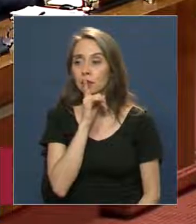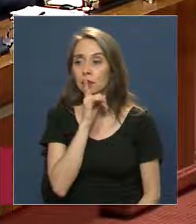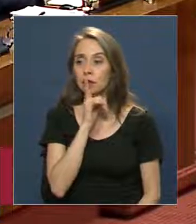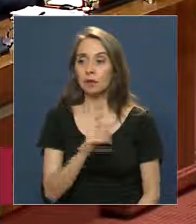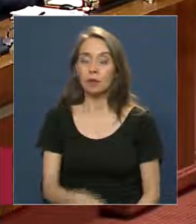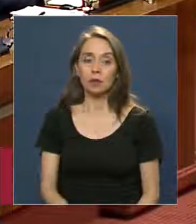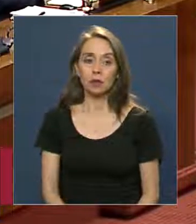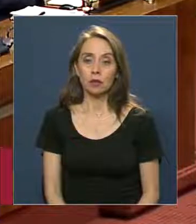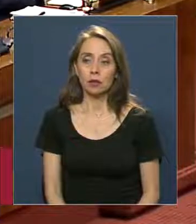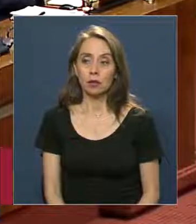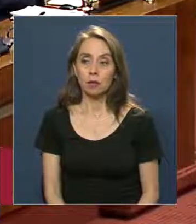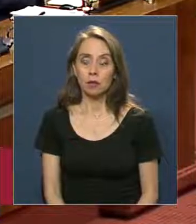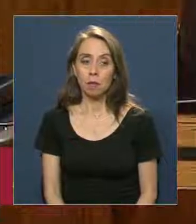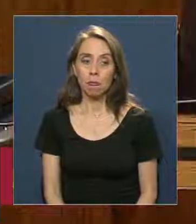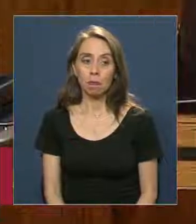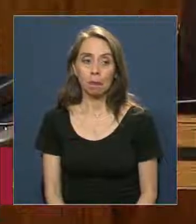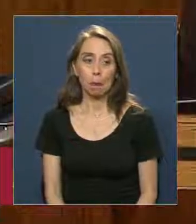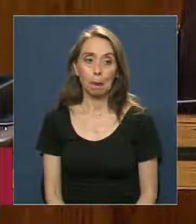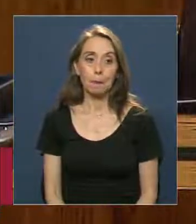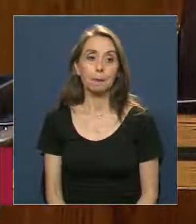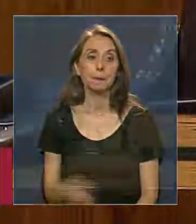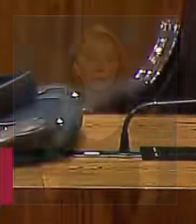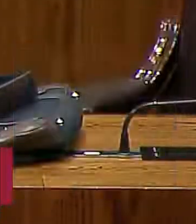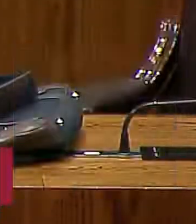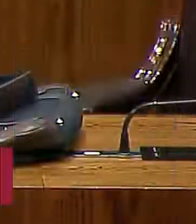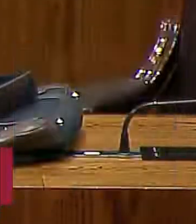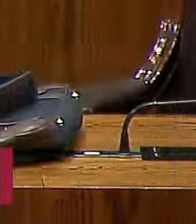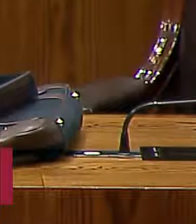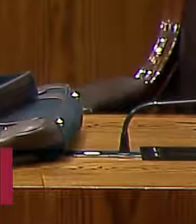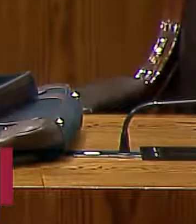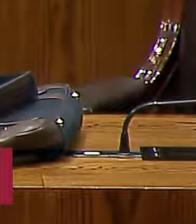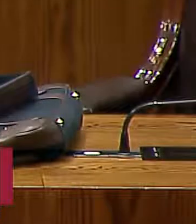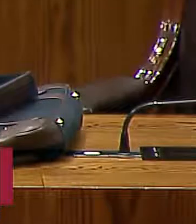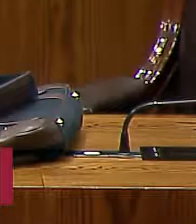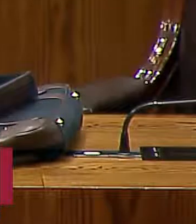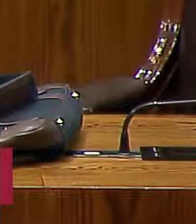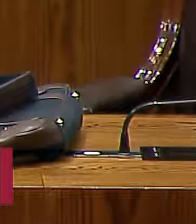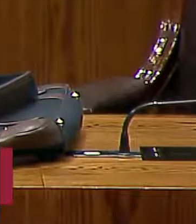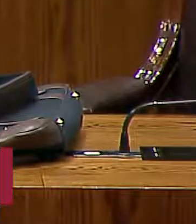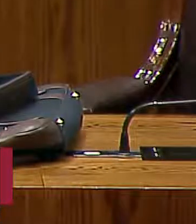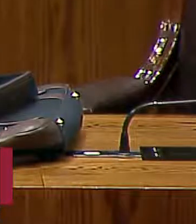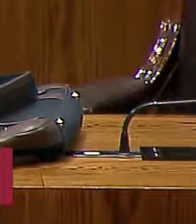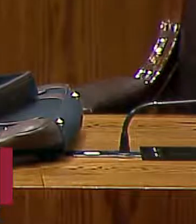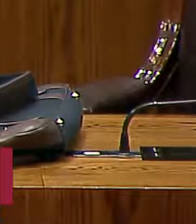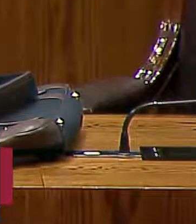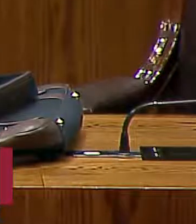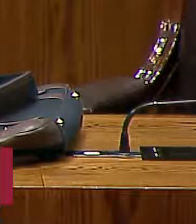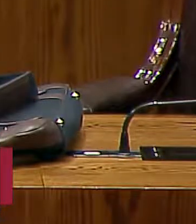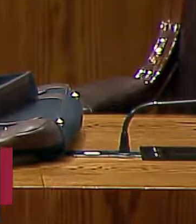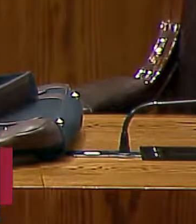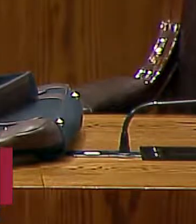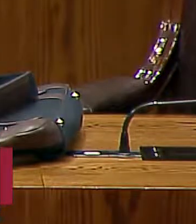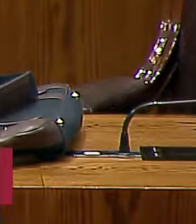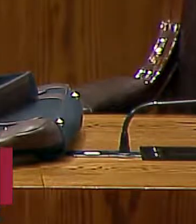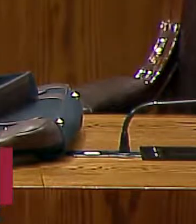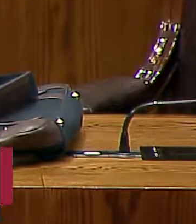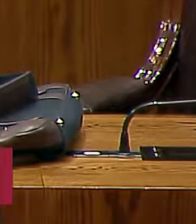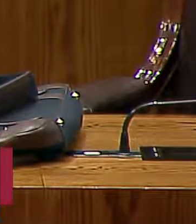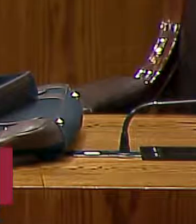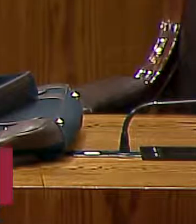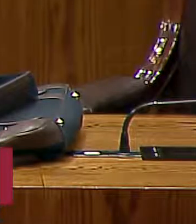Gracias. ¿Se recordaba algunas legislaciones europeas que han sancionado la justificación del